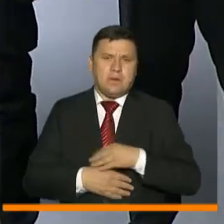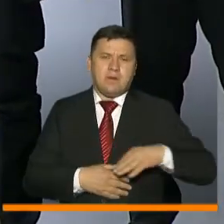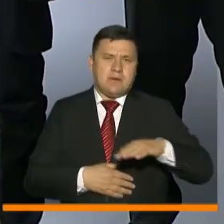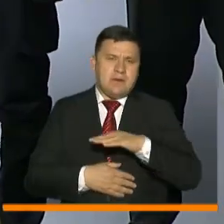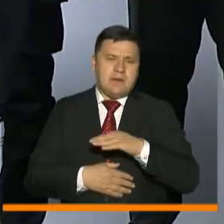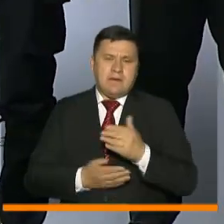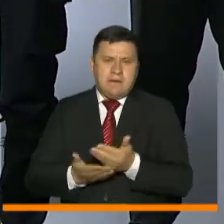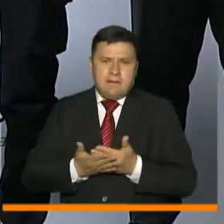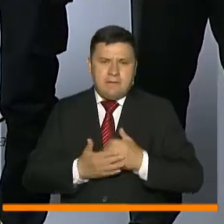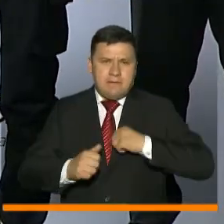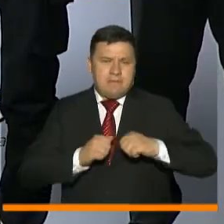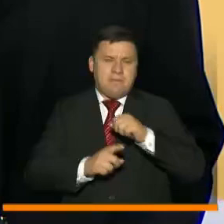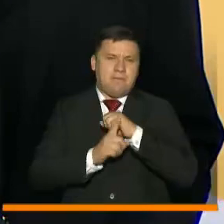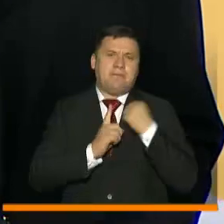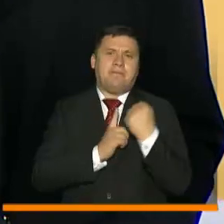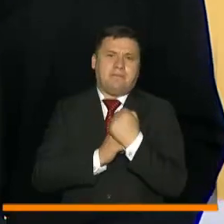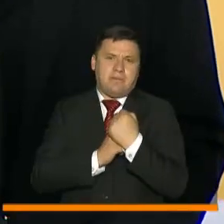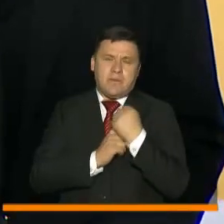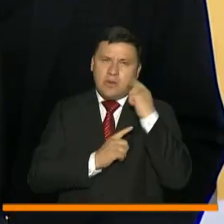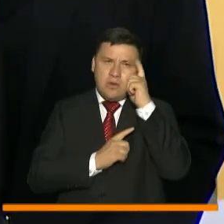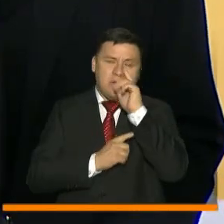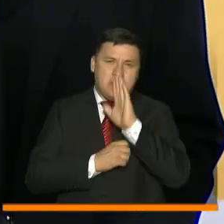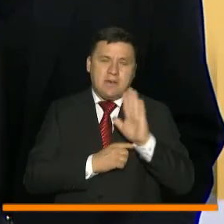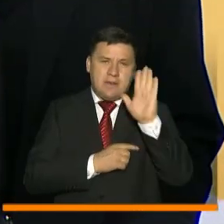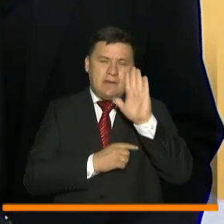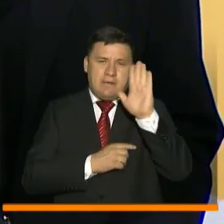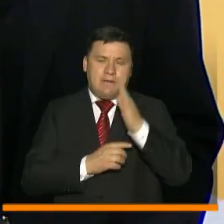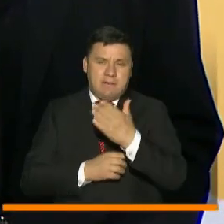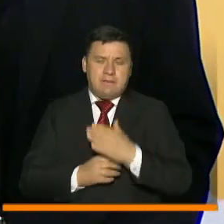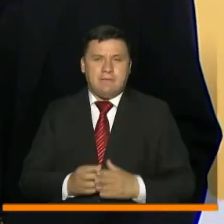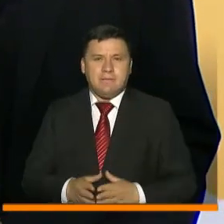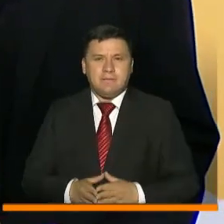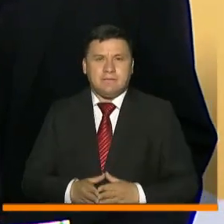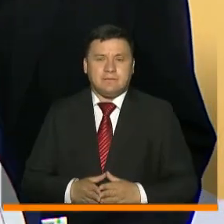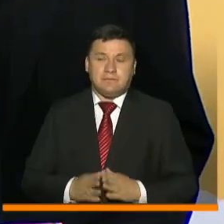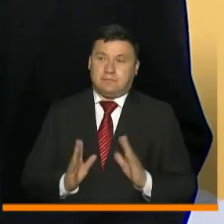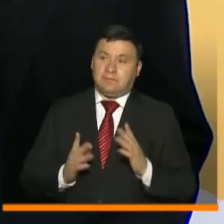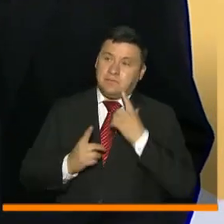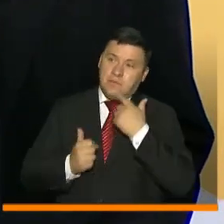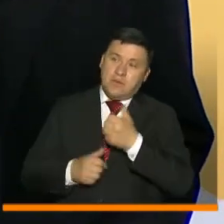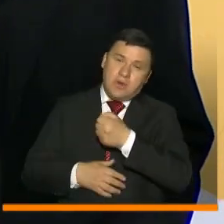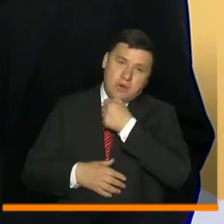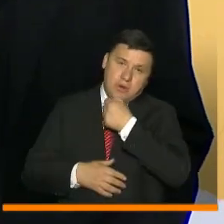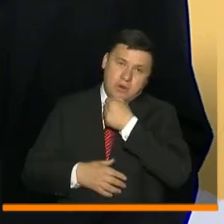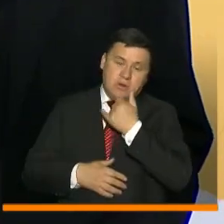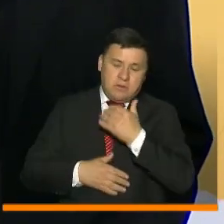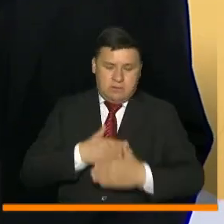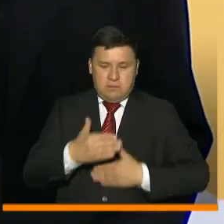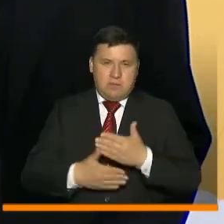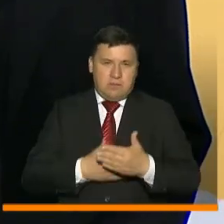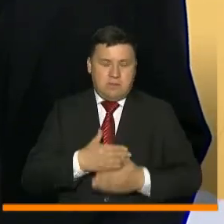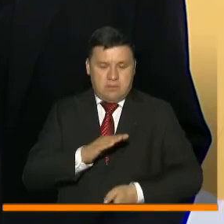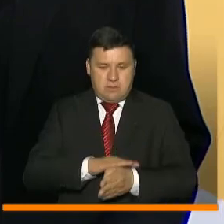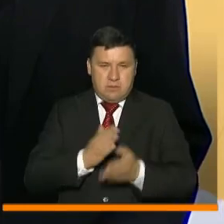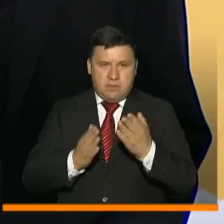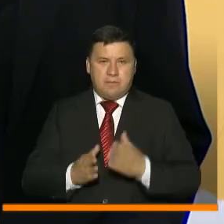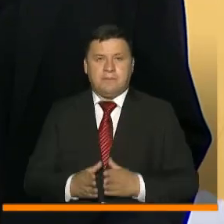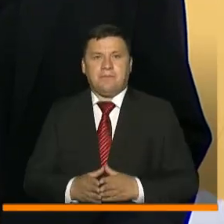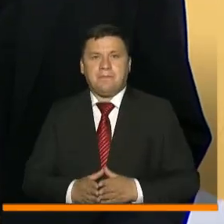Quibdó a la gestora social y al gobierno del departamento de Chocó. Creo que son buenas noticias, aquí vamos y vamos a seguir para